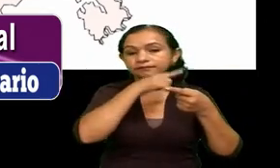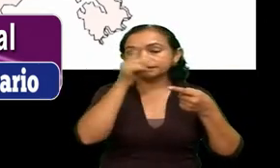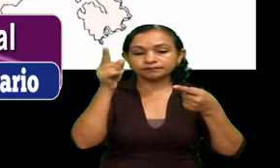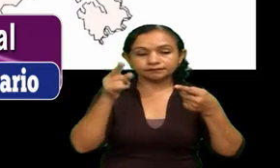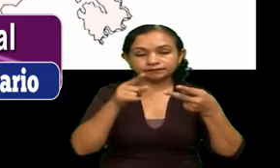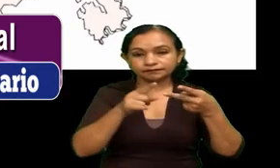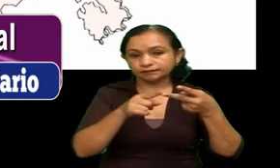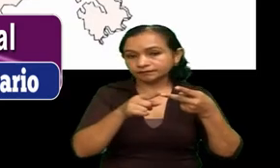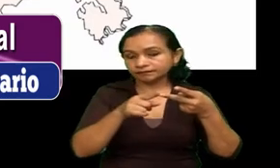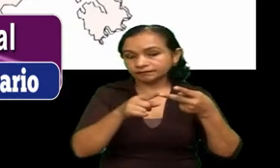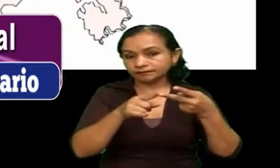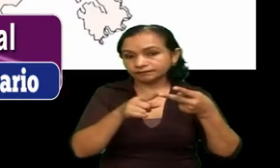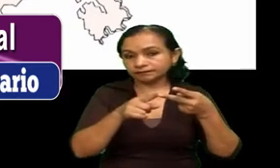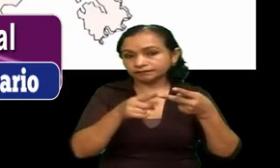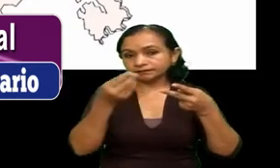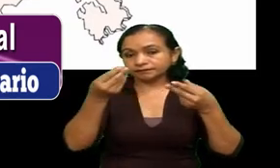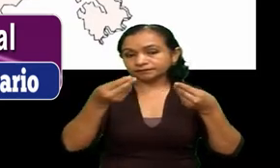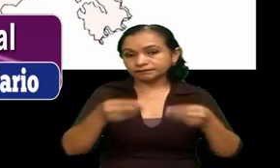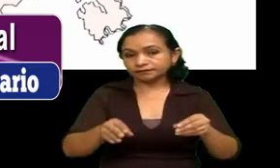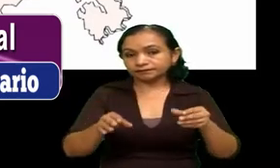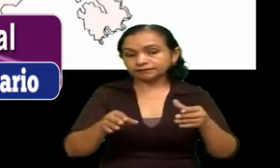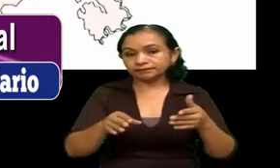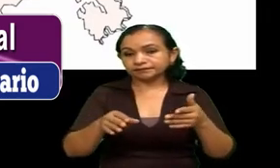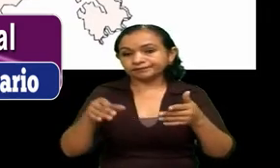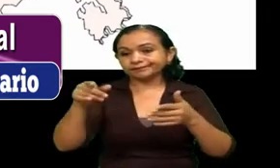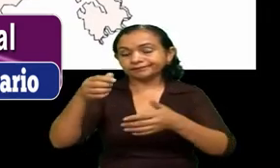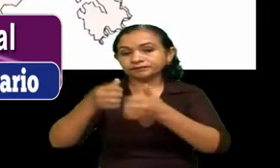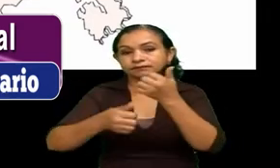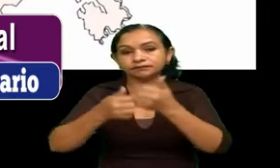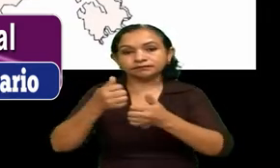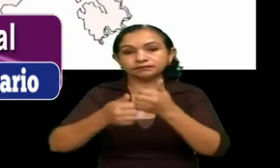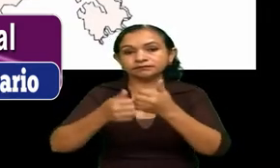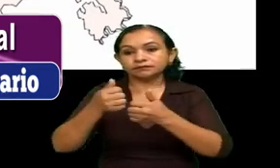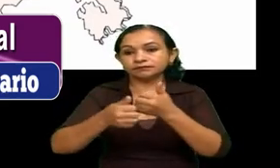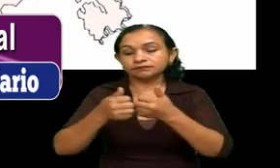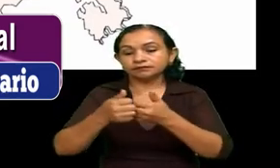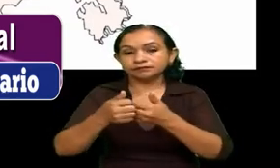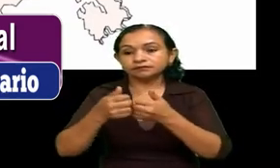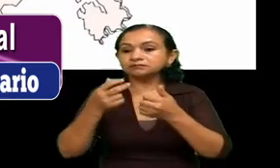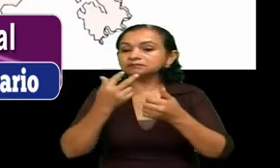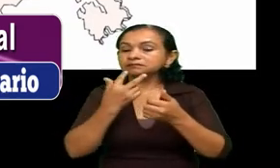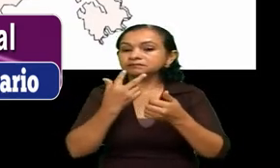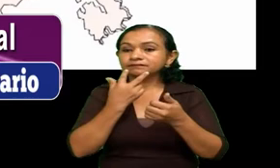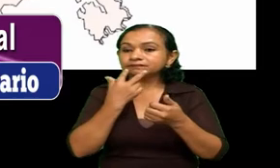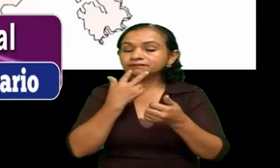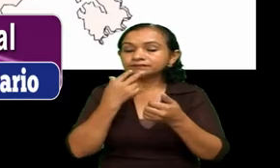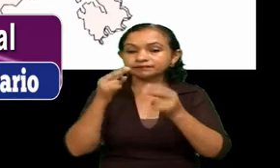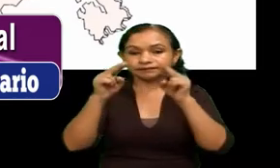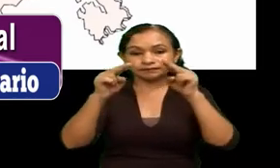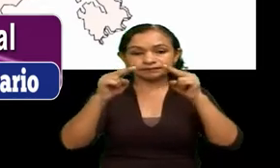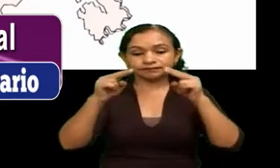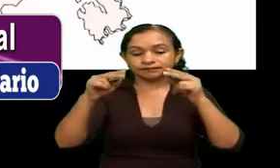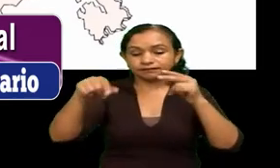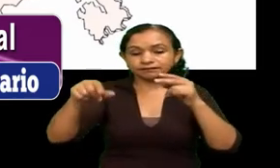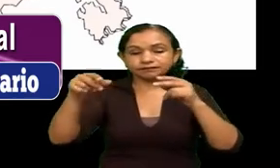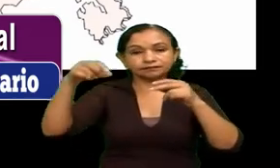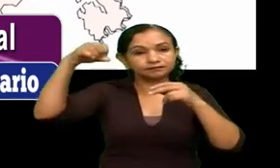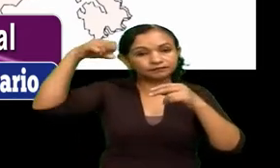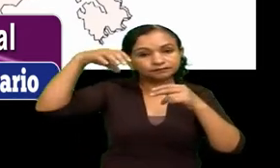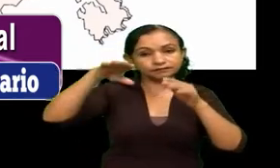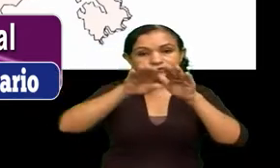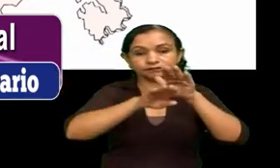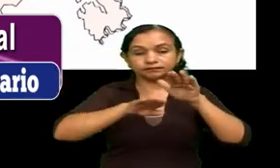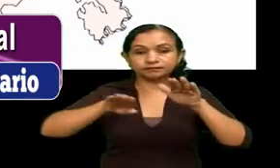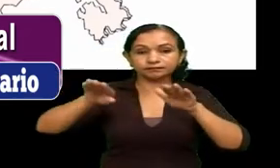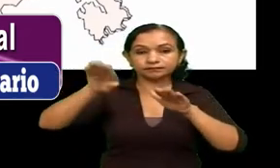Entonces, pierde por la falla, deja de suministrar energía y quedan generando más de